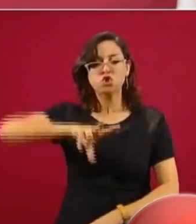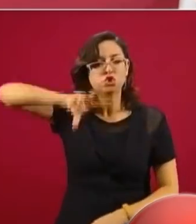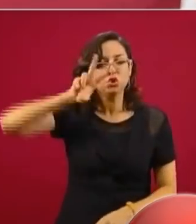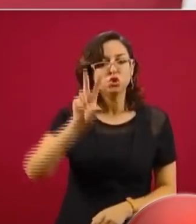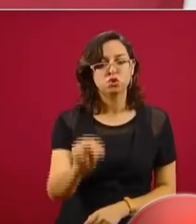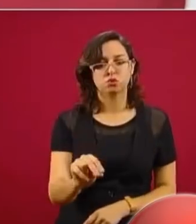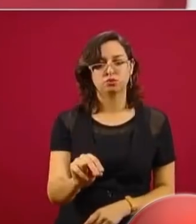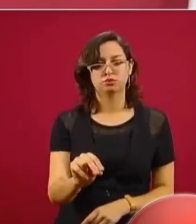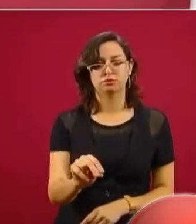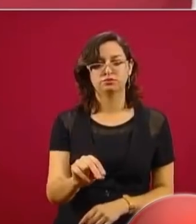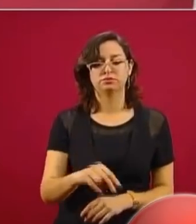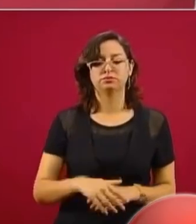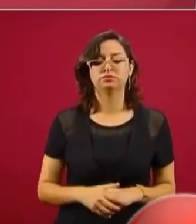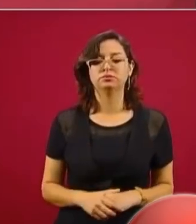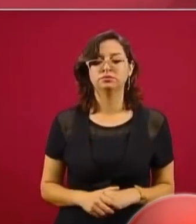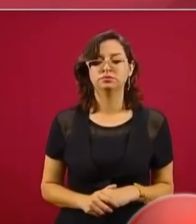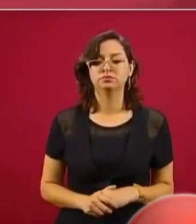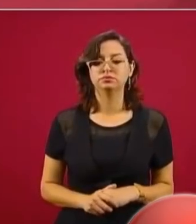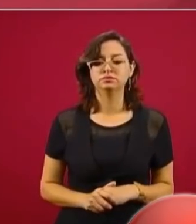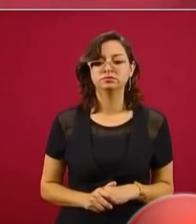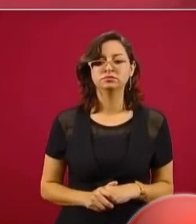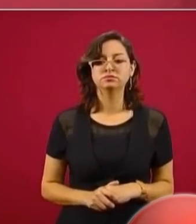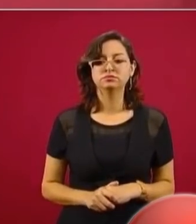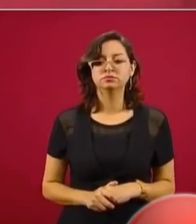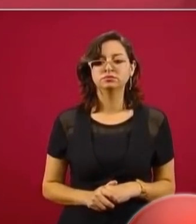país. Estamos